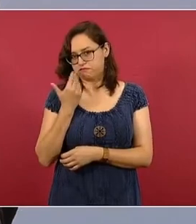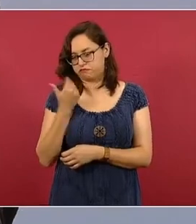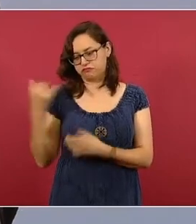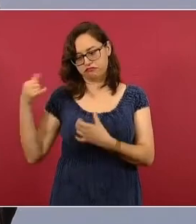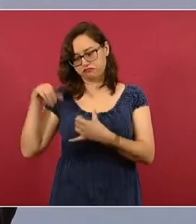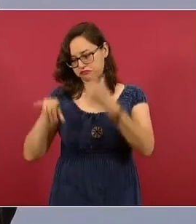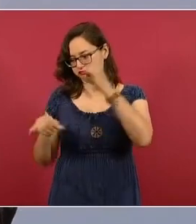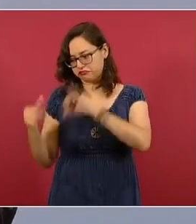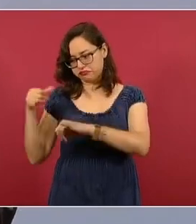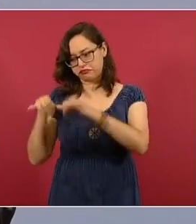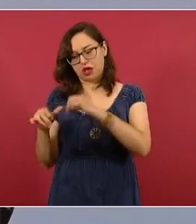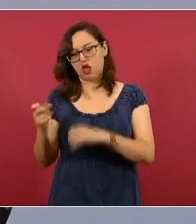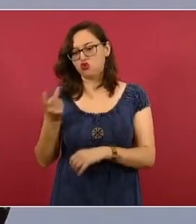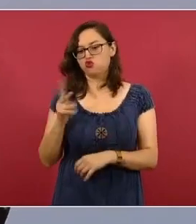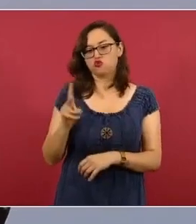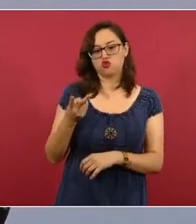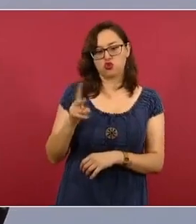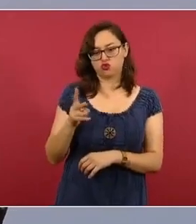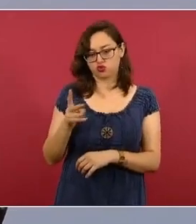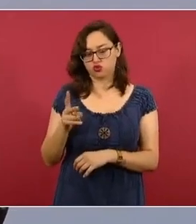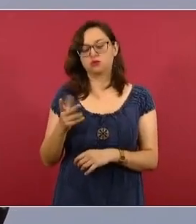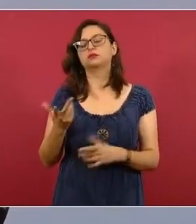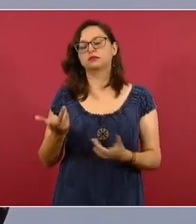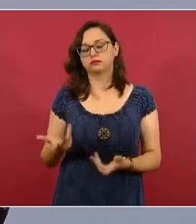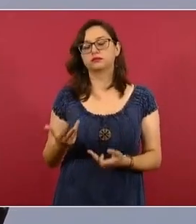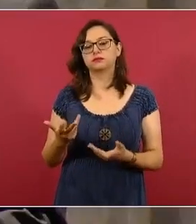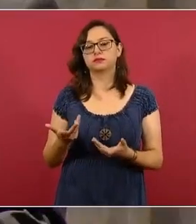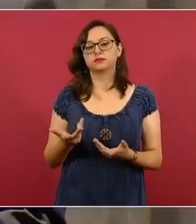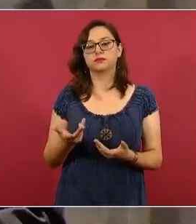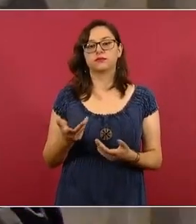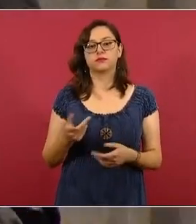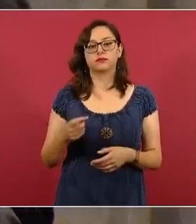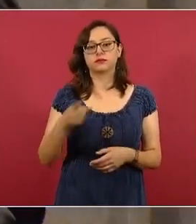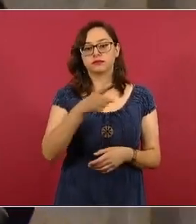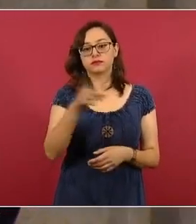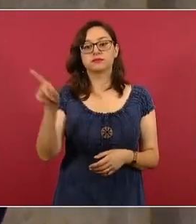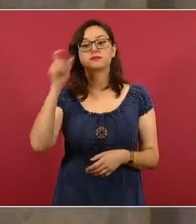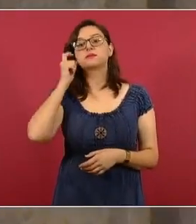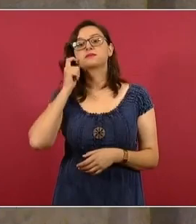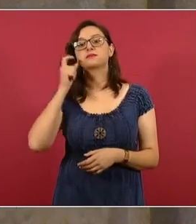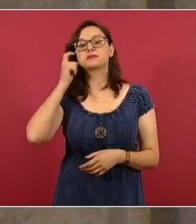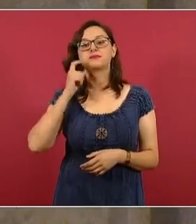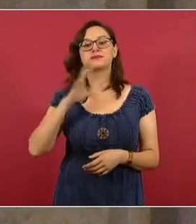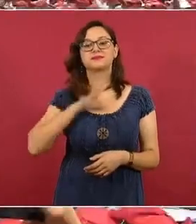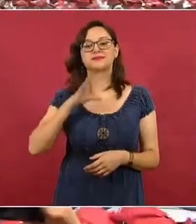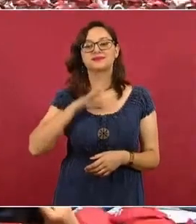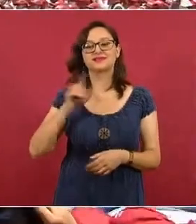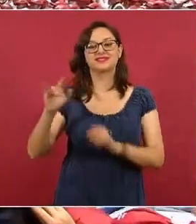formas. En el caso de Guerrero, que están aquí, ya saben